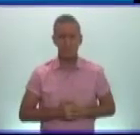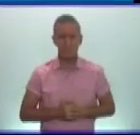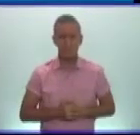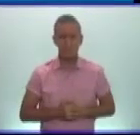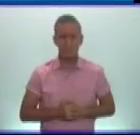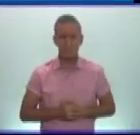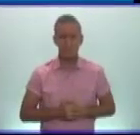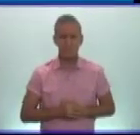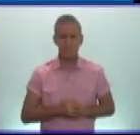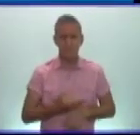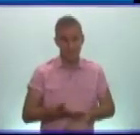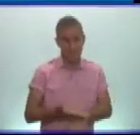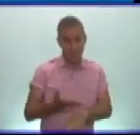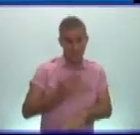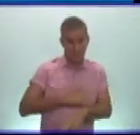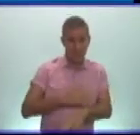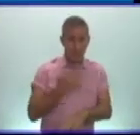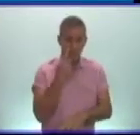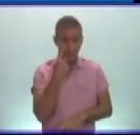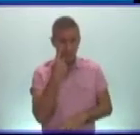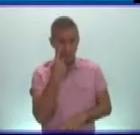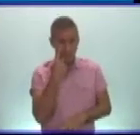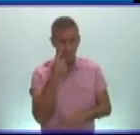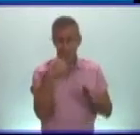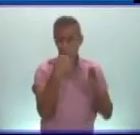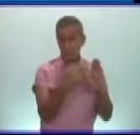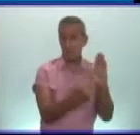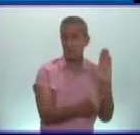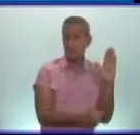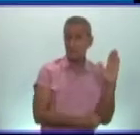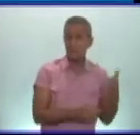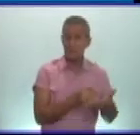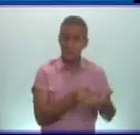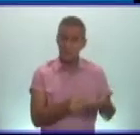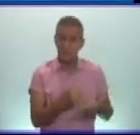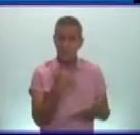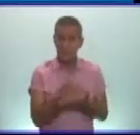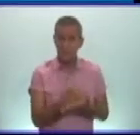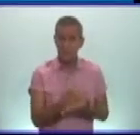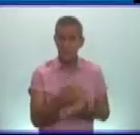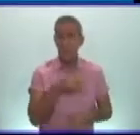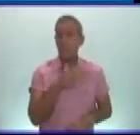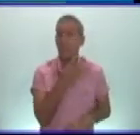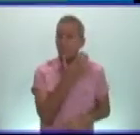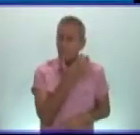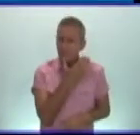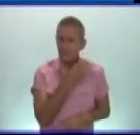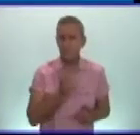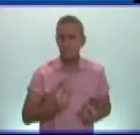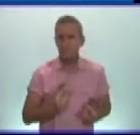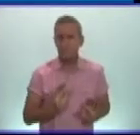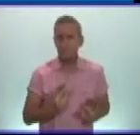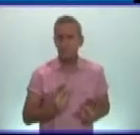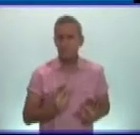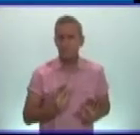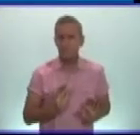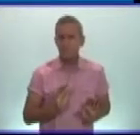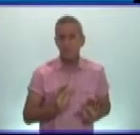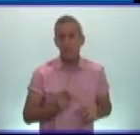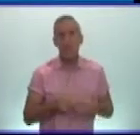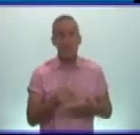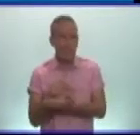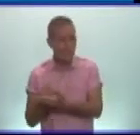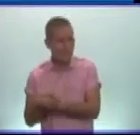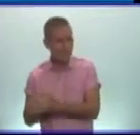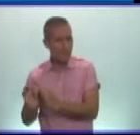Antes veamos las características, el esquema de la carta oficial. Le decía que es muy similar a la de la carta familiar. Acá